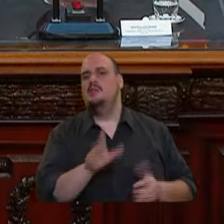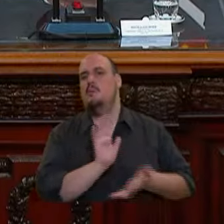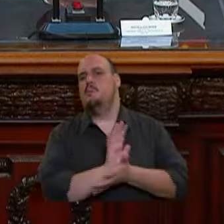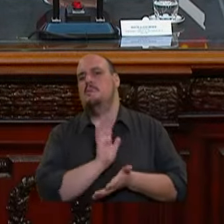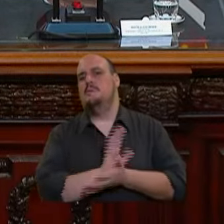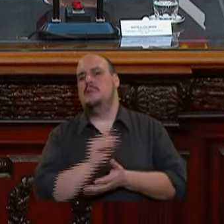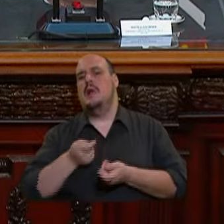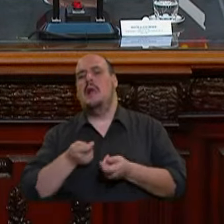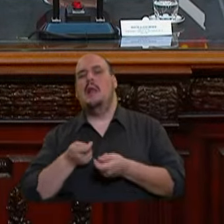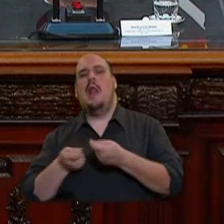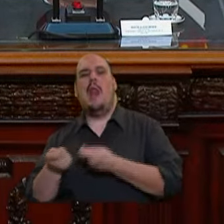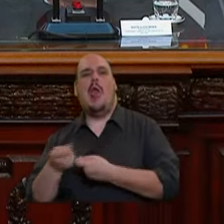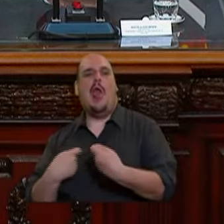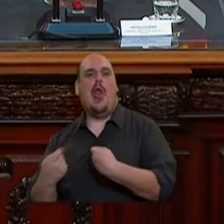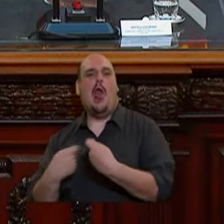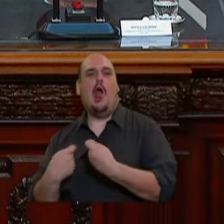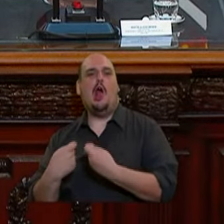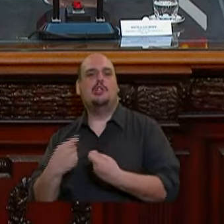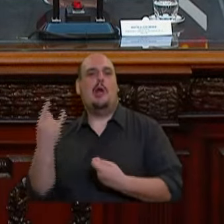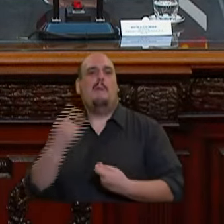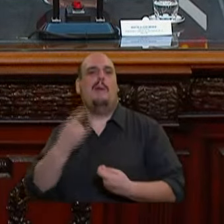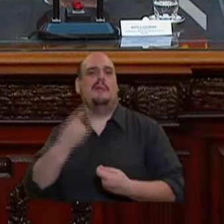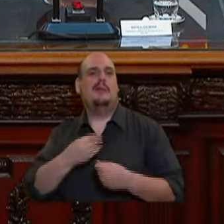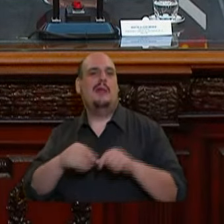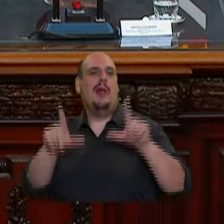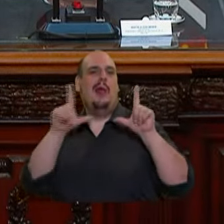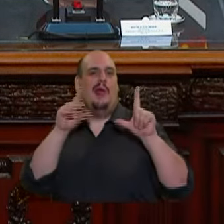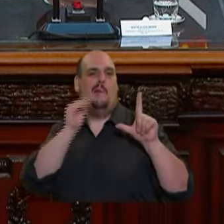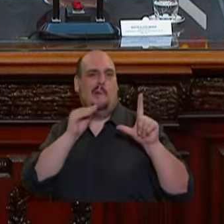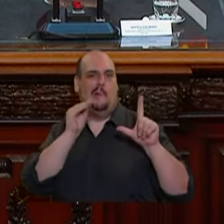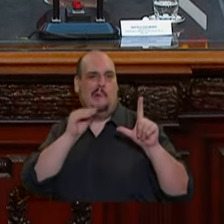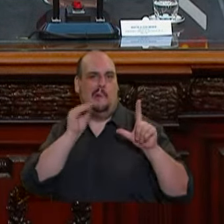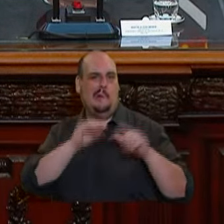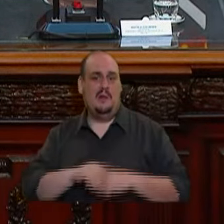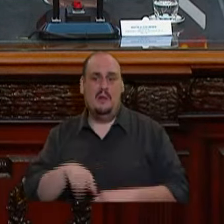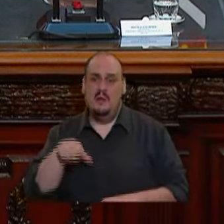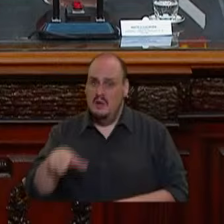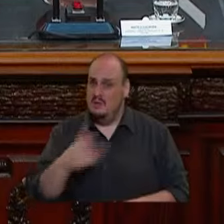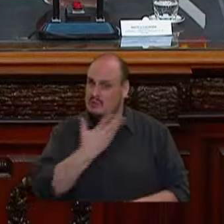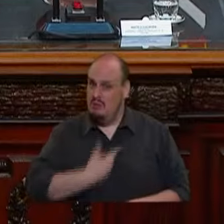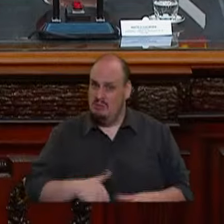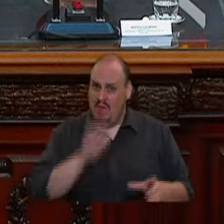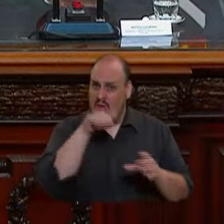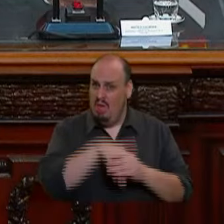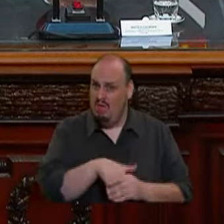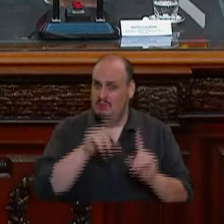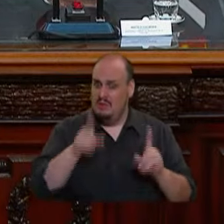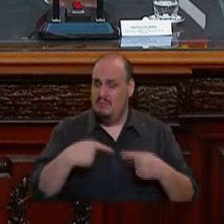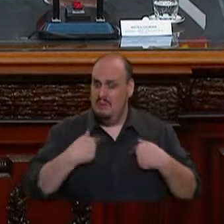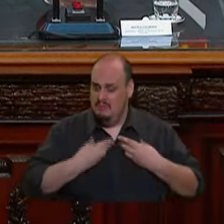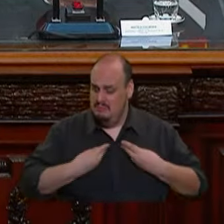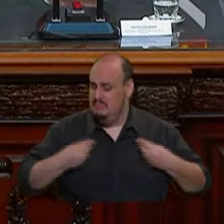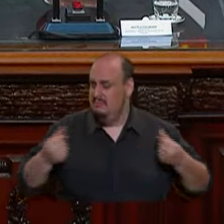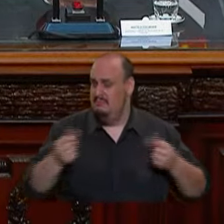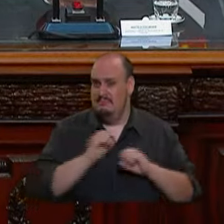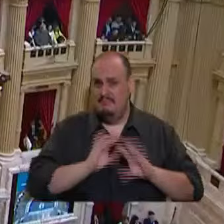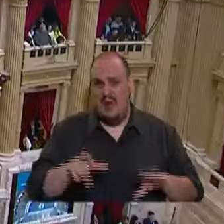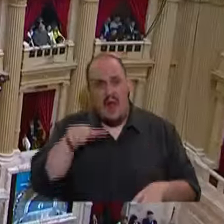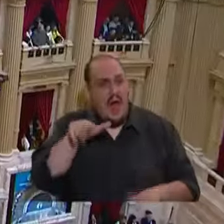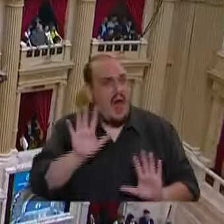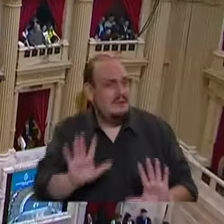un negocio amparado en la mentira. Este es el lamentable estado material y espiritual de nuestra nación.